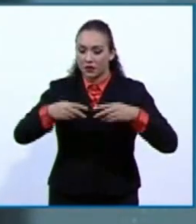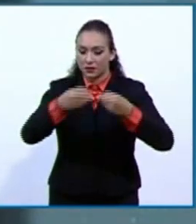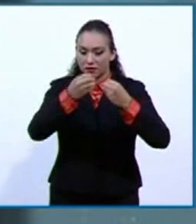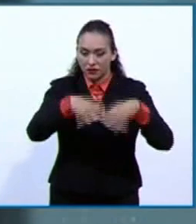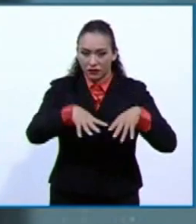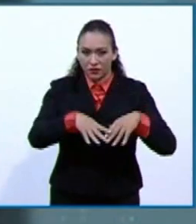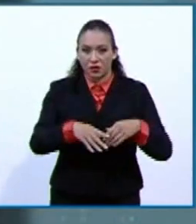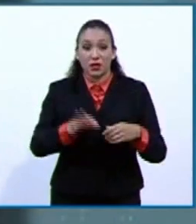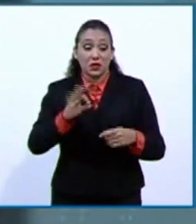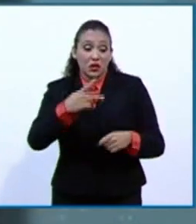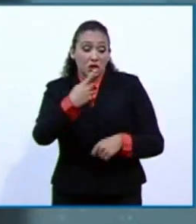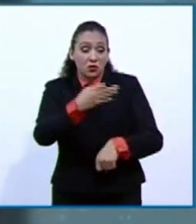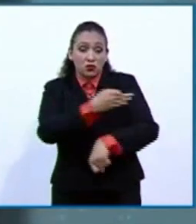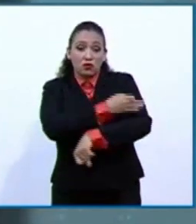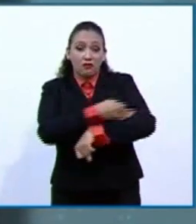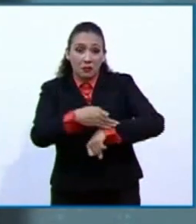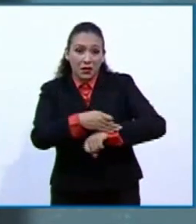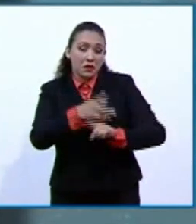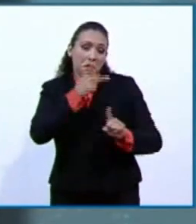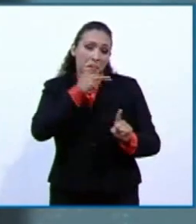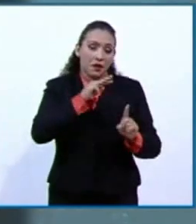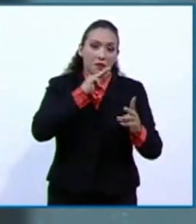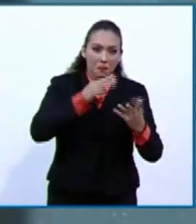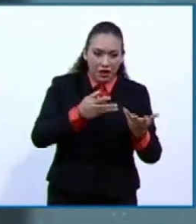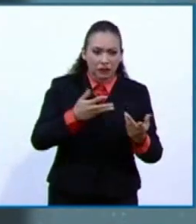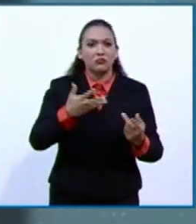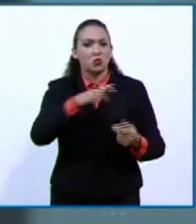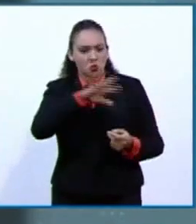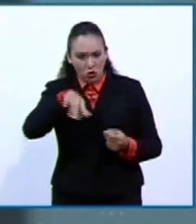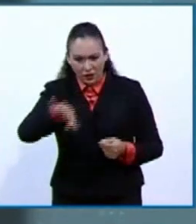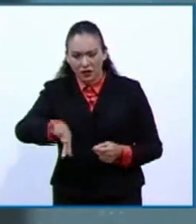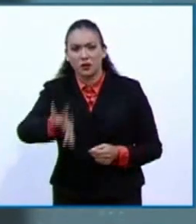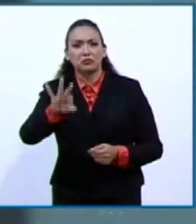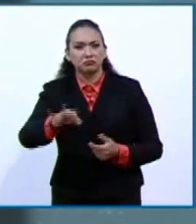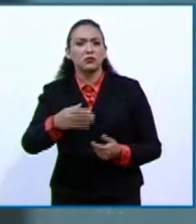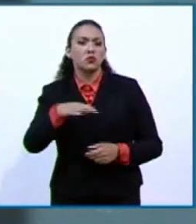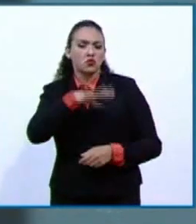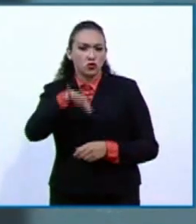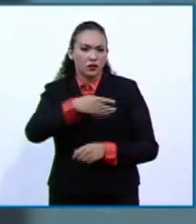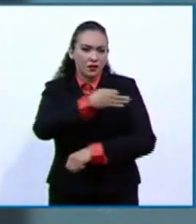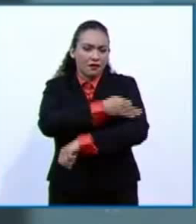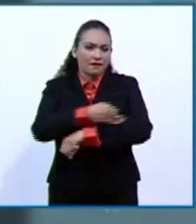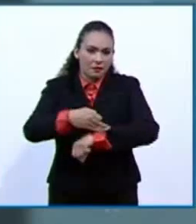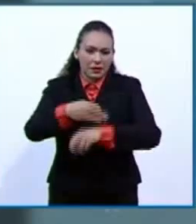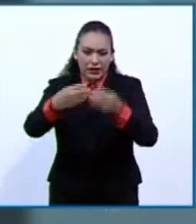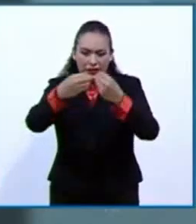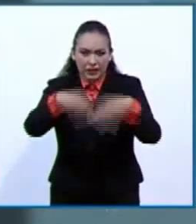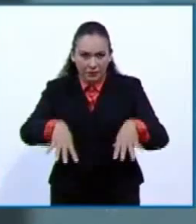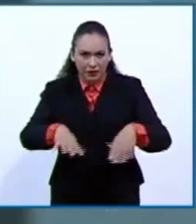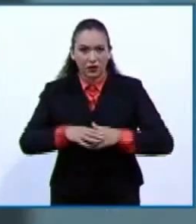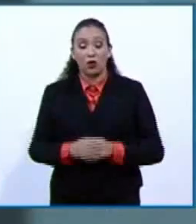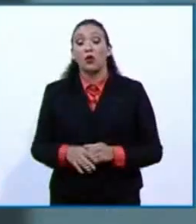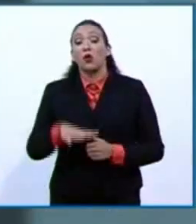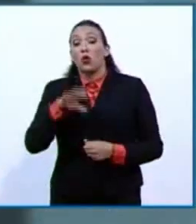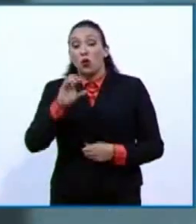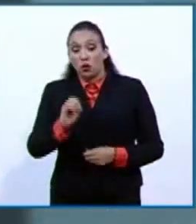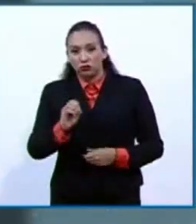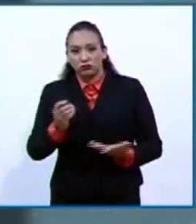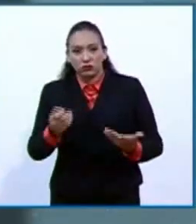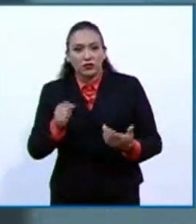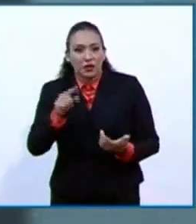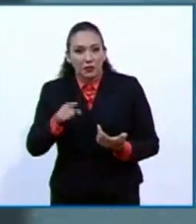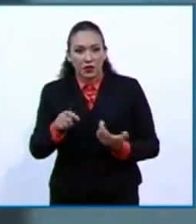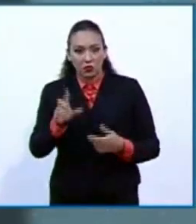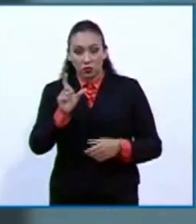persona desaparecida, proteger su patrimonio, garantizar la seguridad social para sus familiares, suspender provisionalmente los